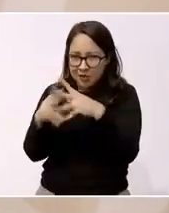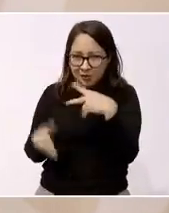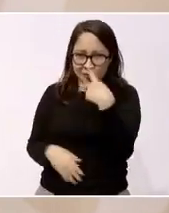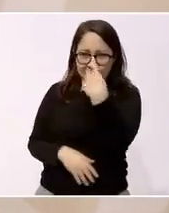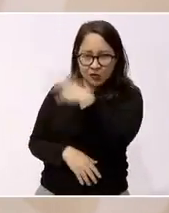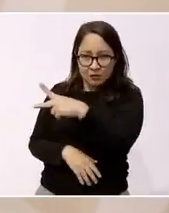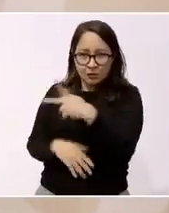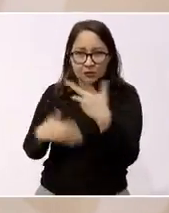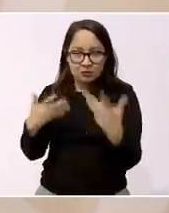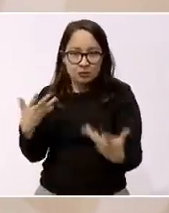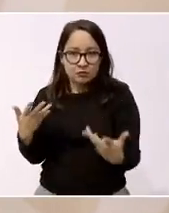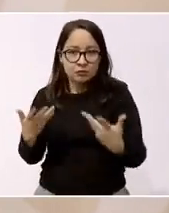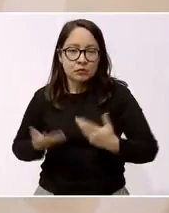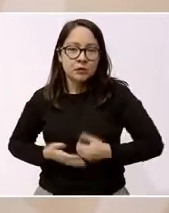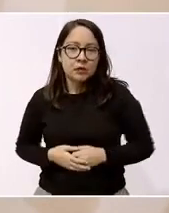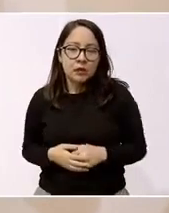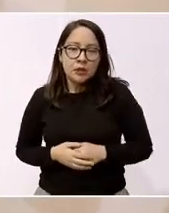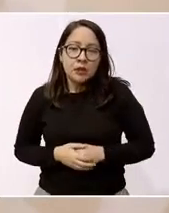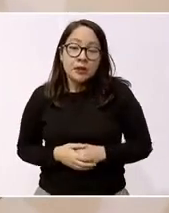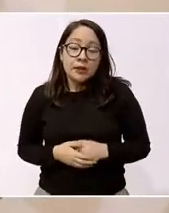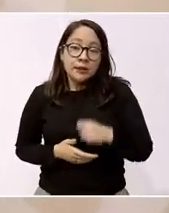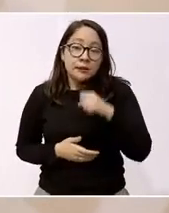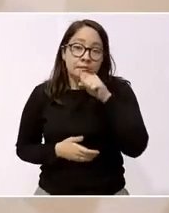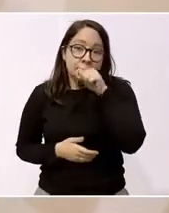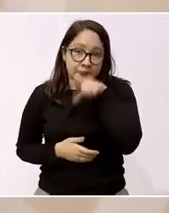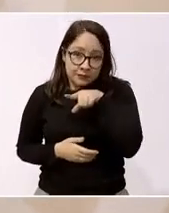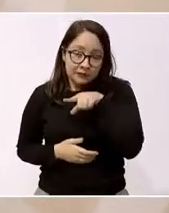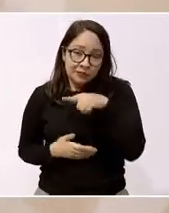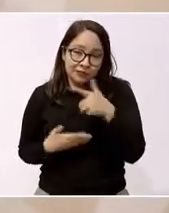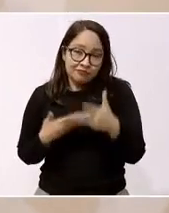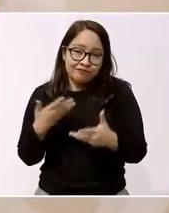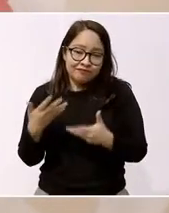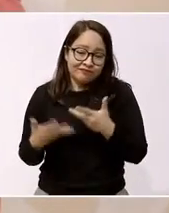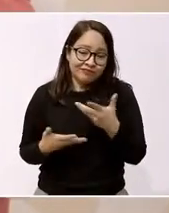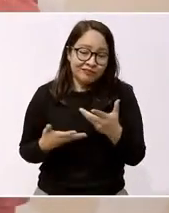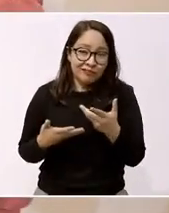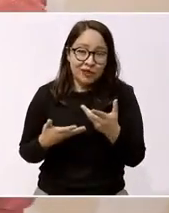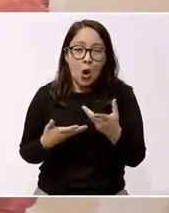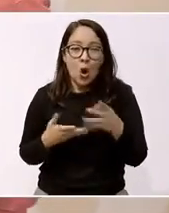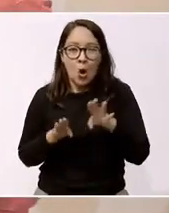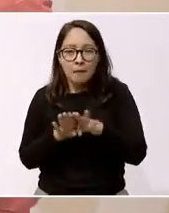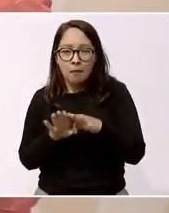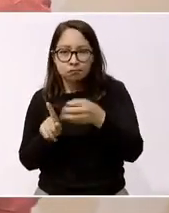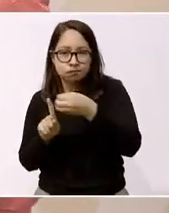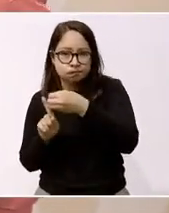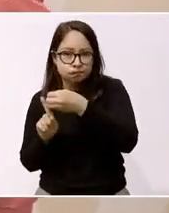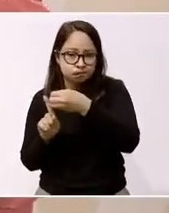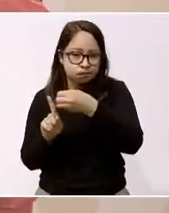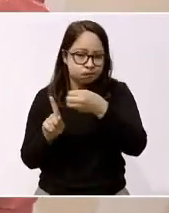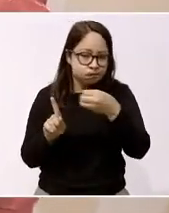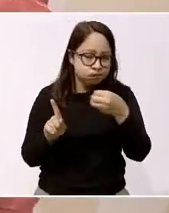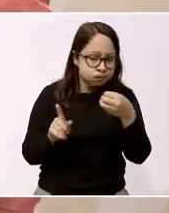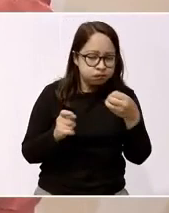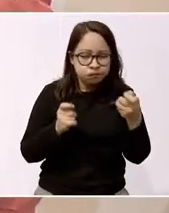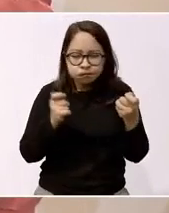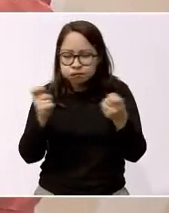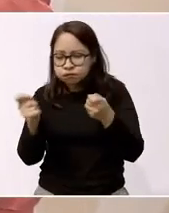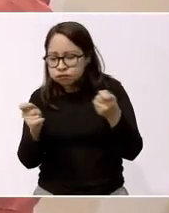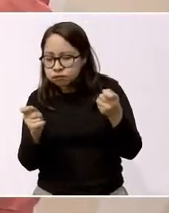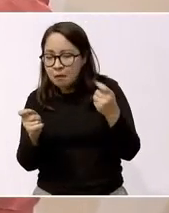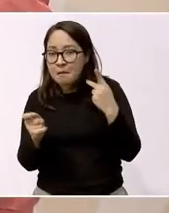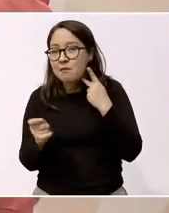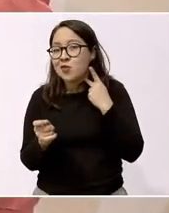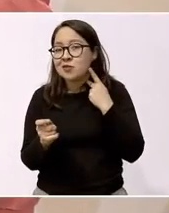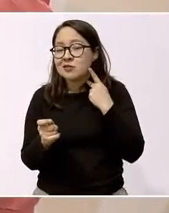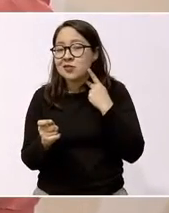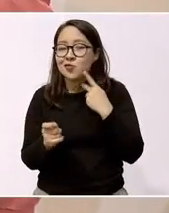la falla en el manejo de la política.